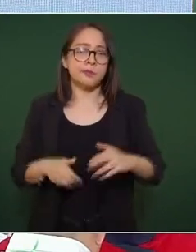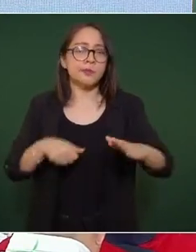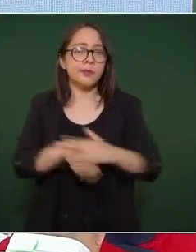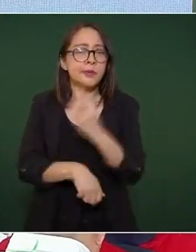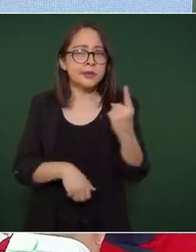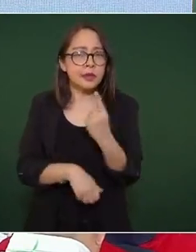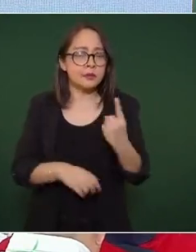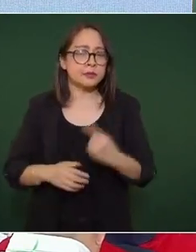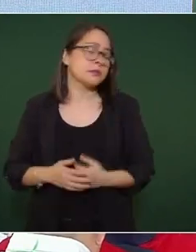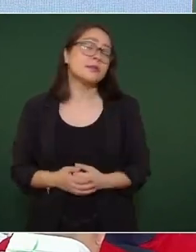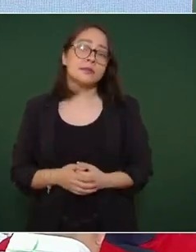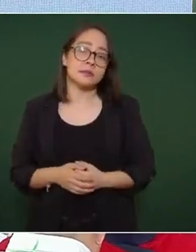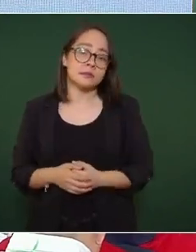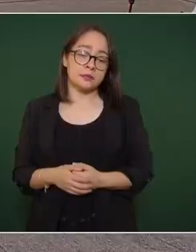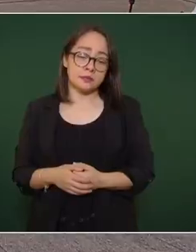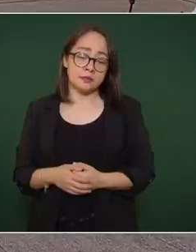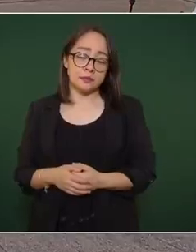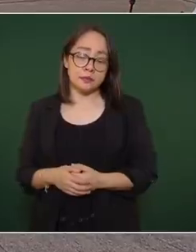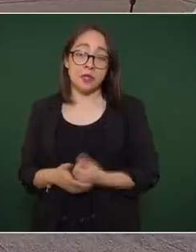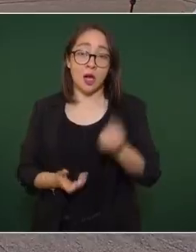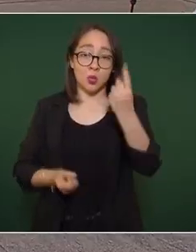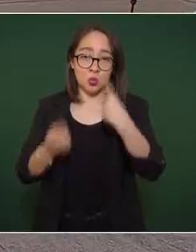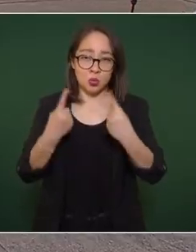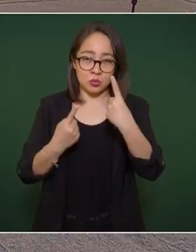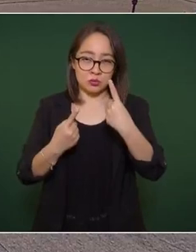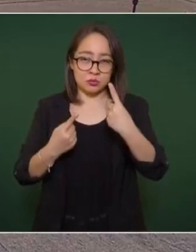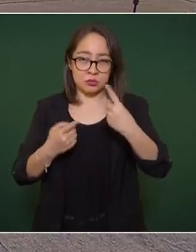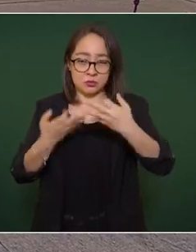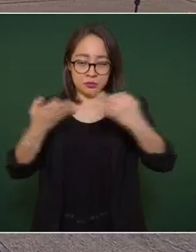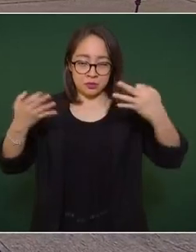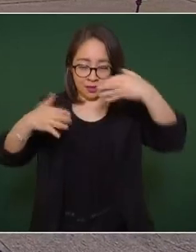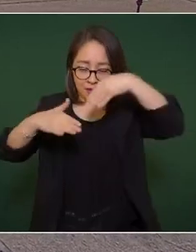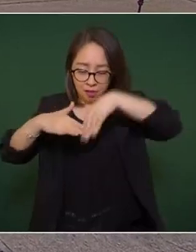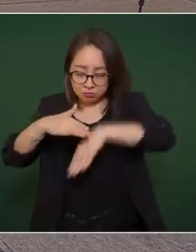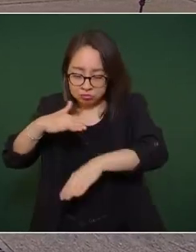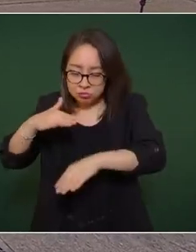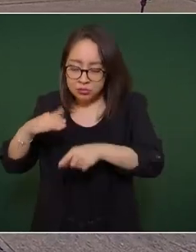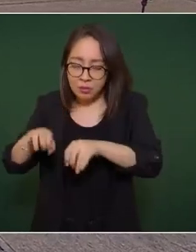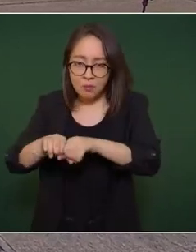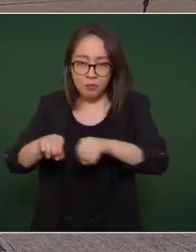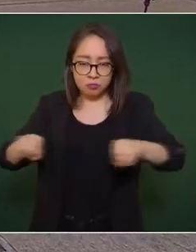nos estaban rompiendo algunos ductos